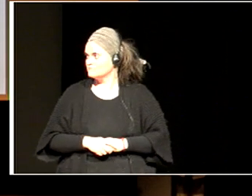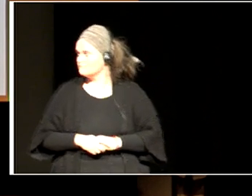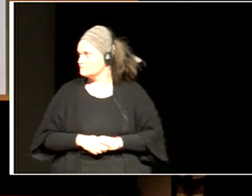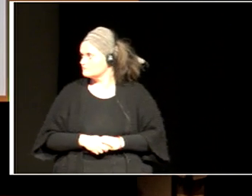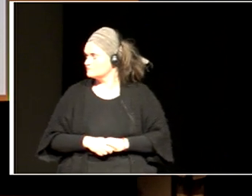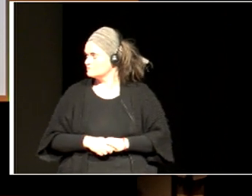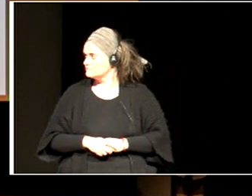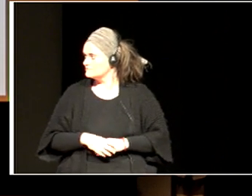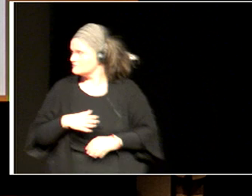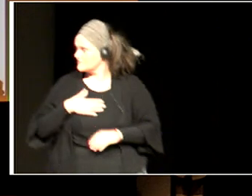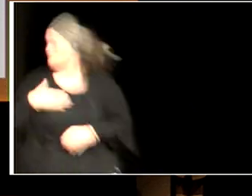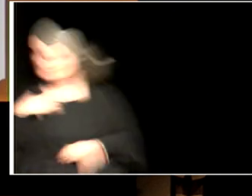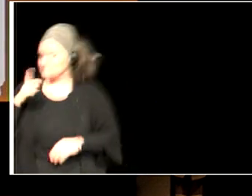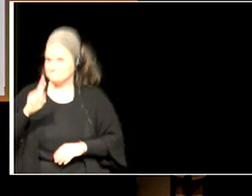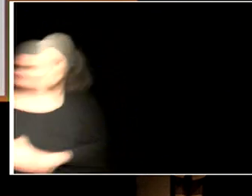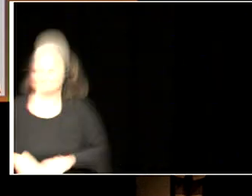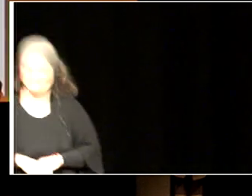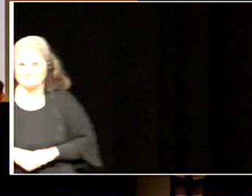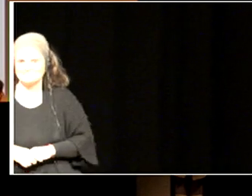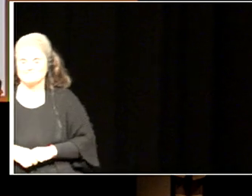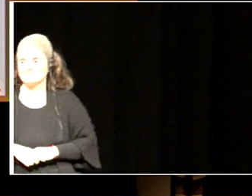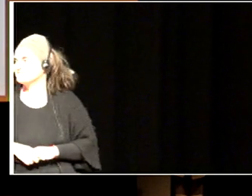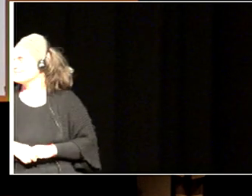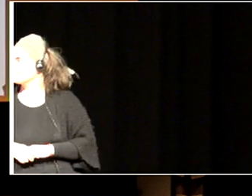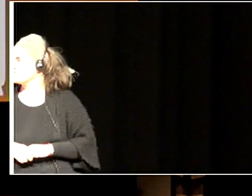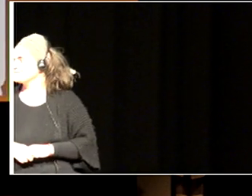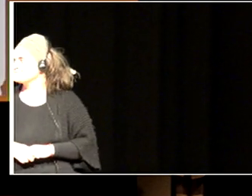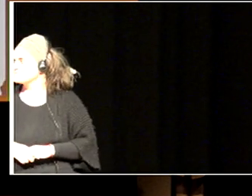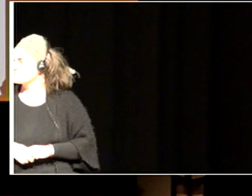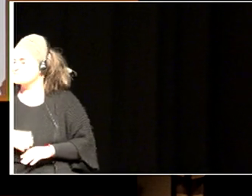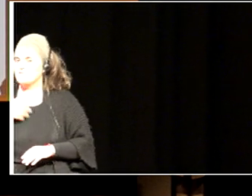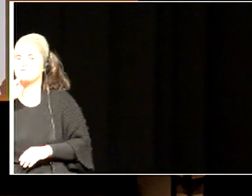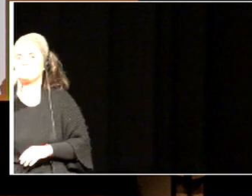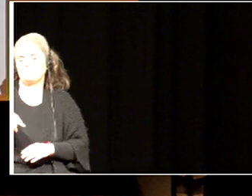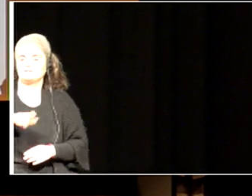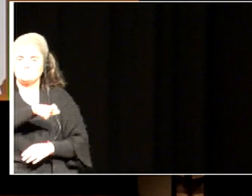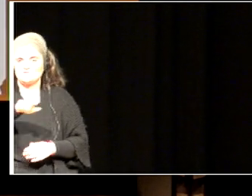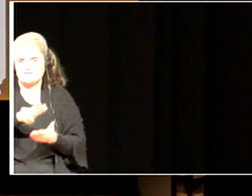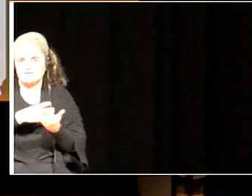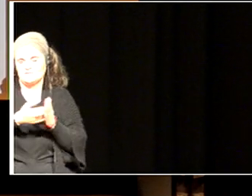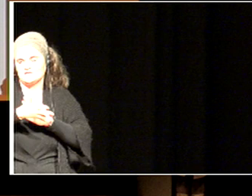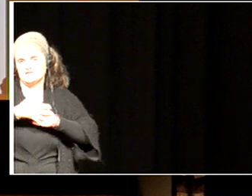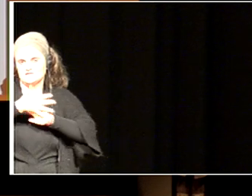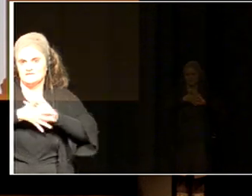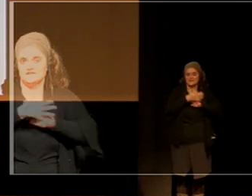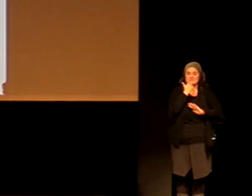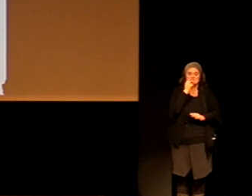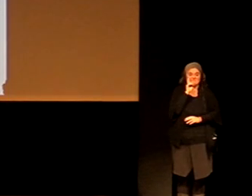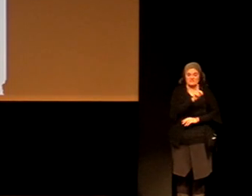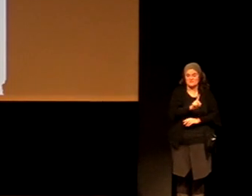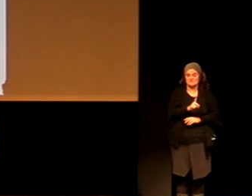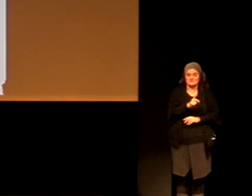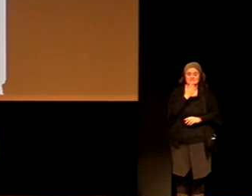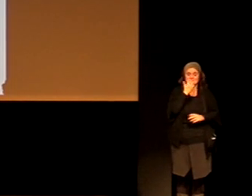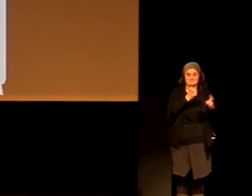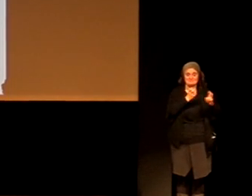y quiero dar las gracias a las personas que hacéis de intérpretes de lengua de signos casi nunca os vemos siempre venís